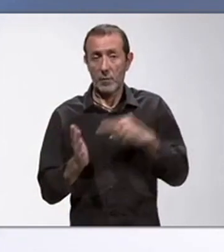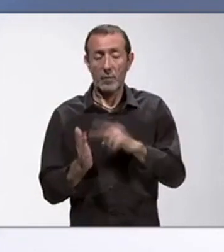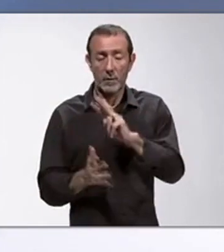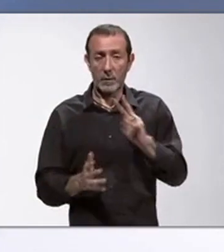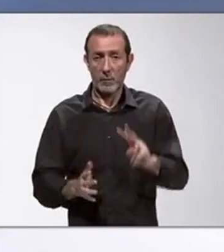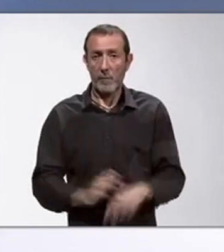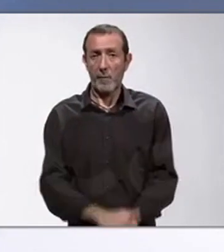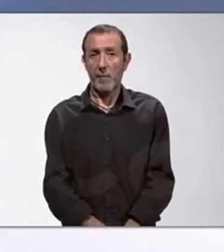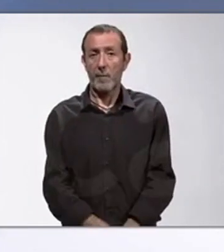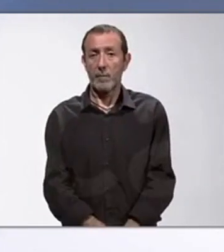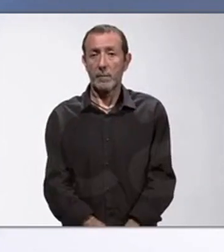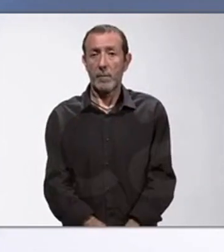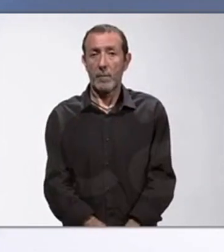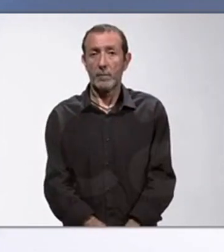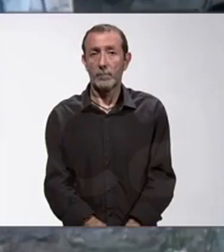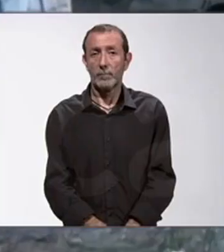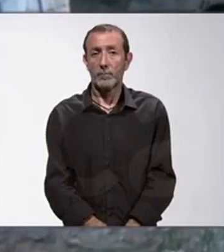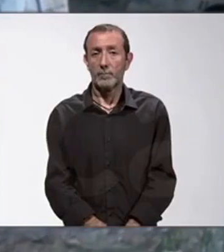año pasado.